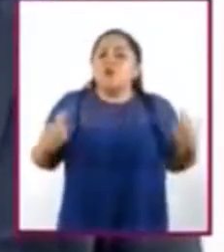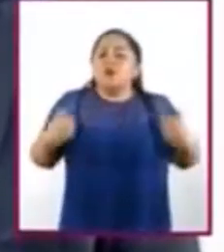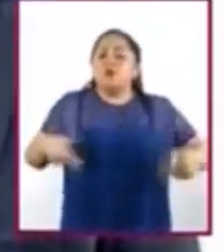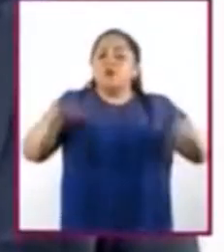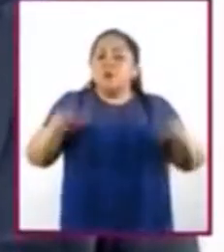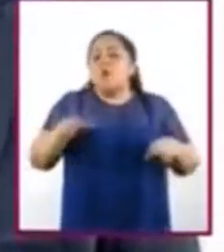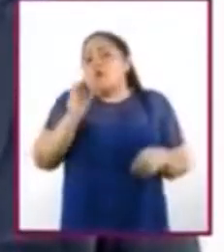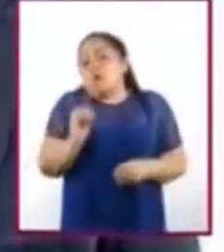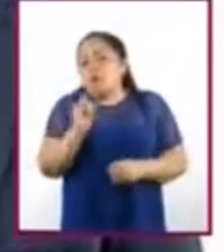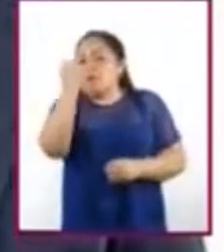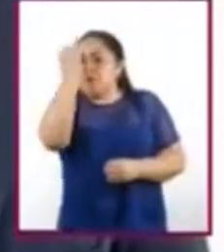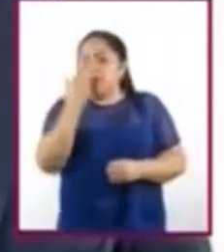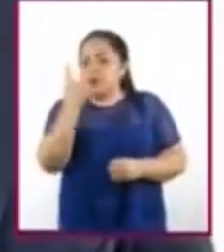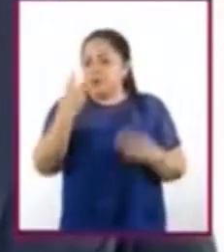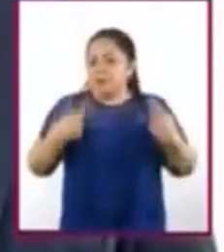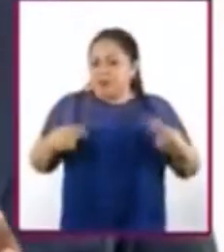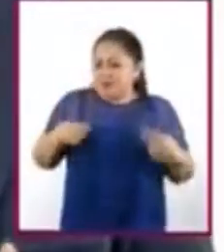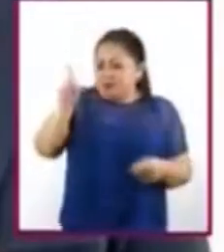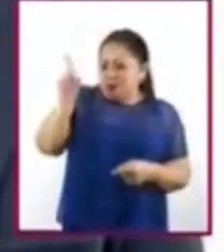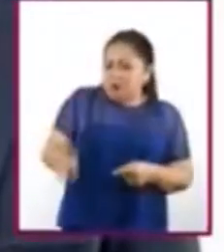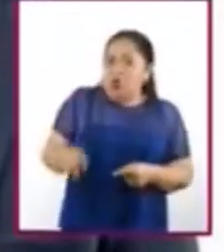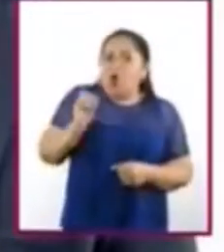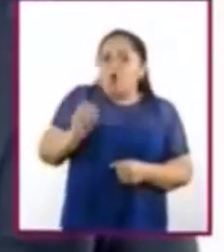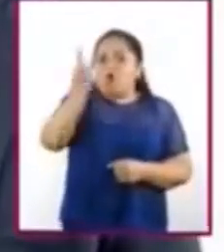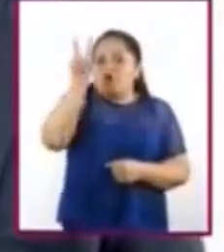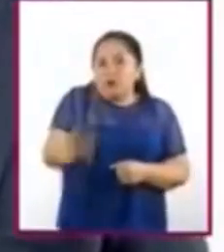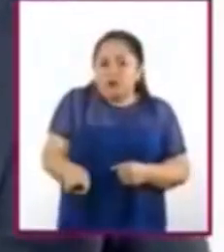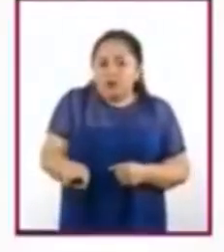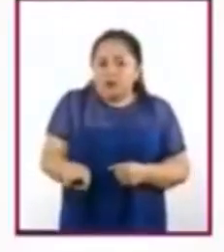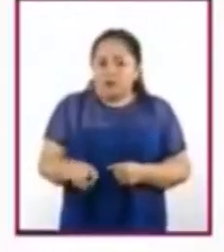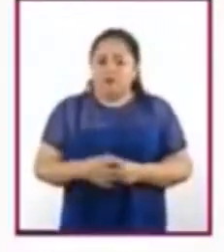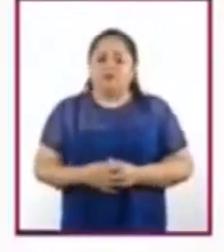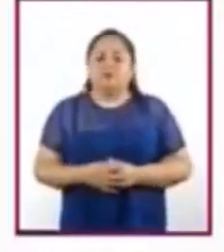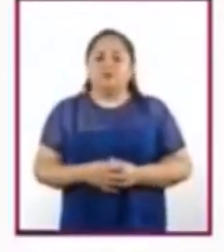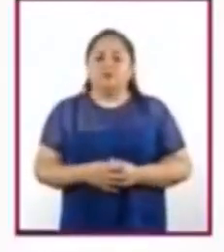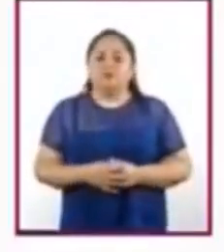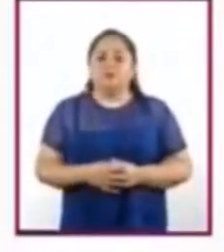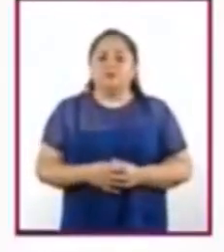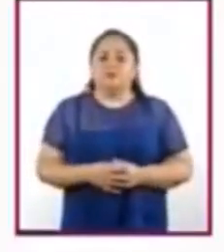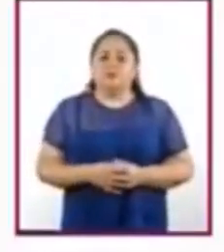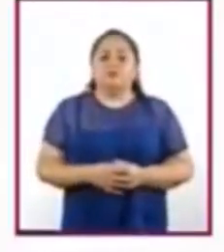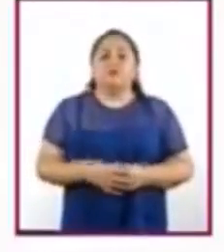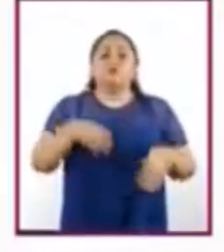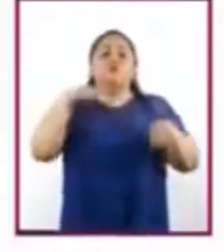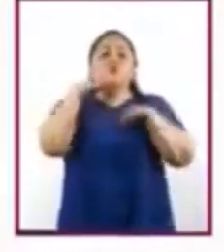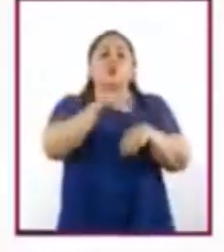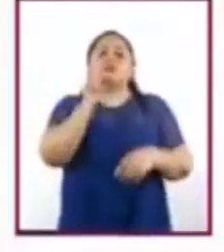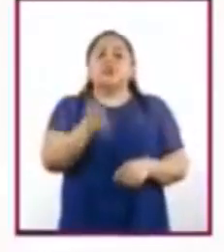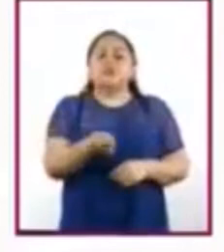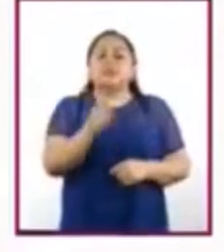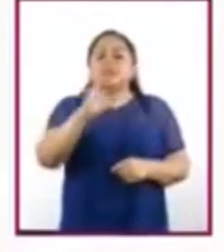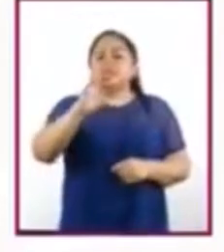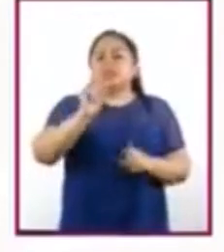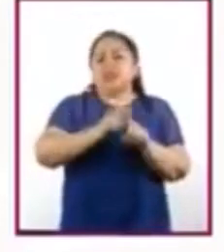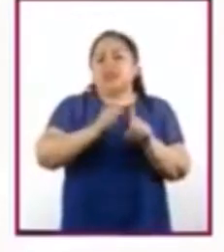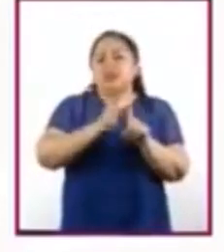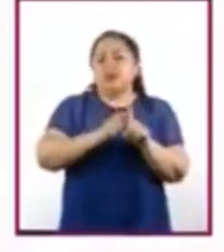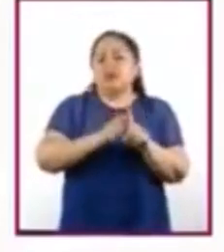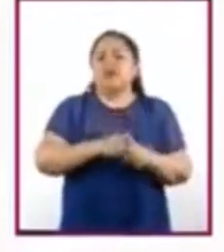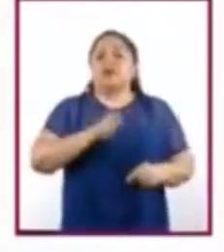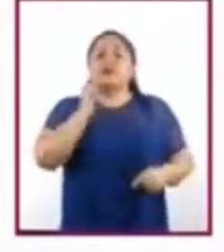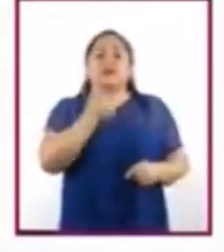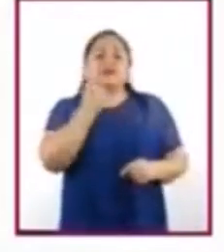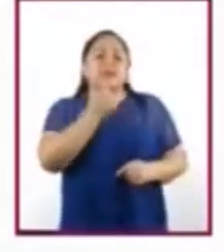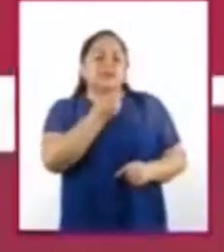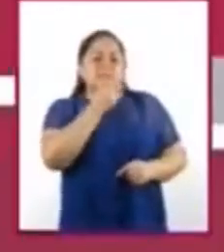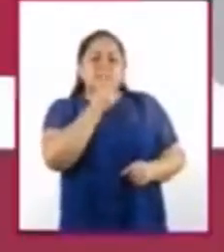o imagen de un personaje o una realidad determinadas. Sobre qué es la caricatura, el término